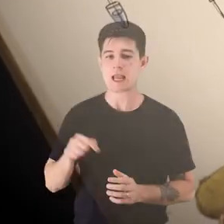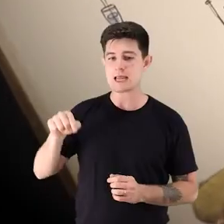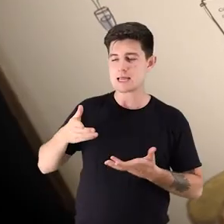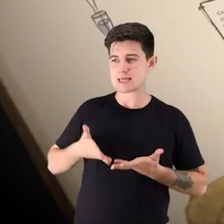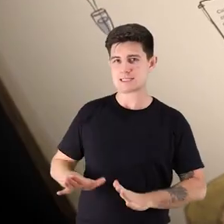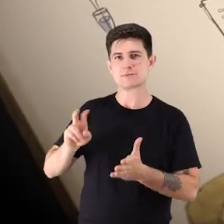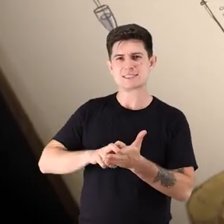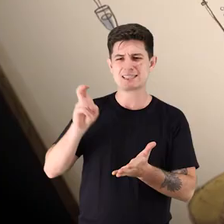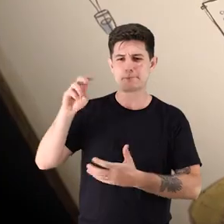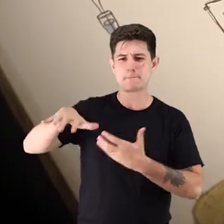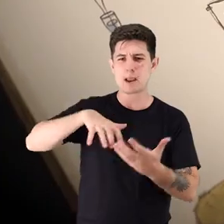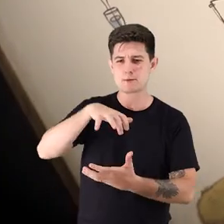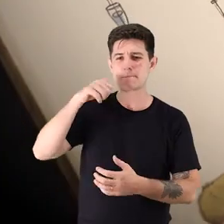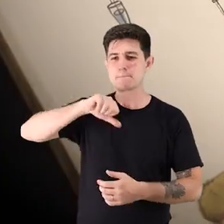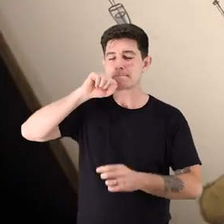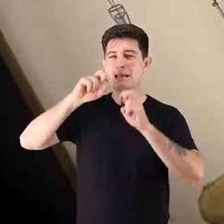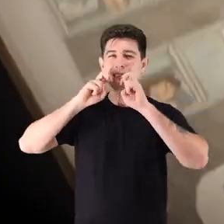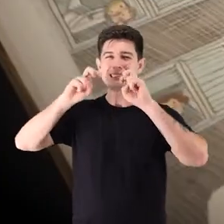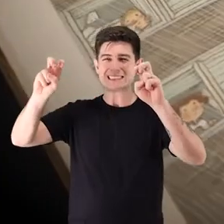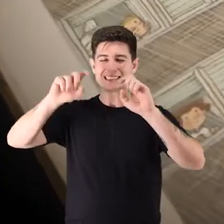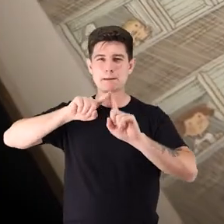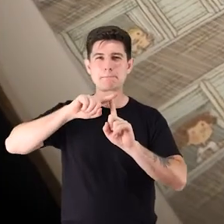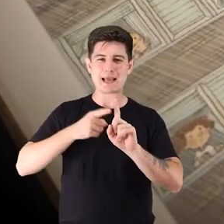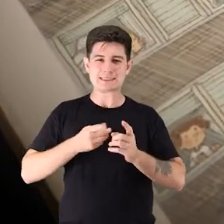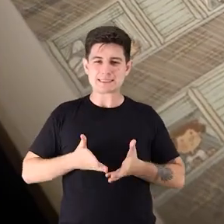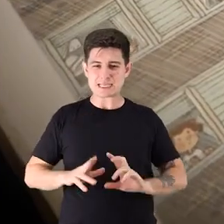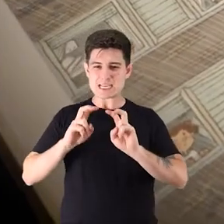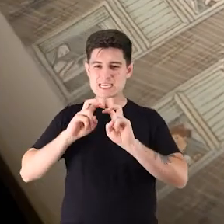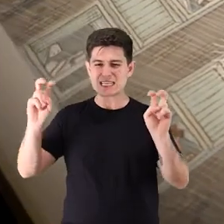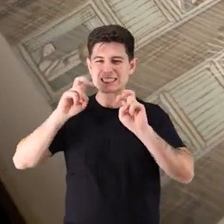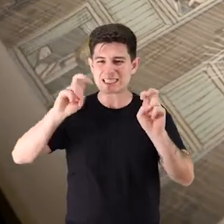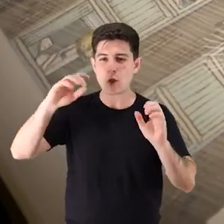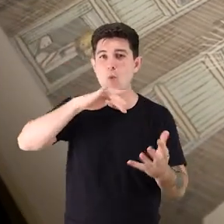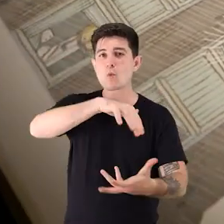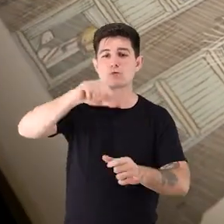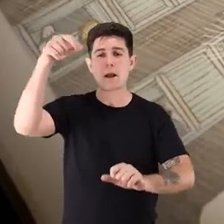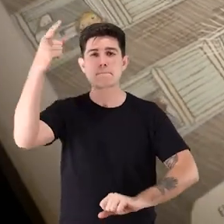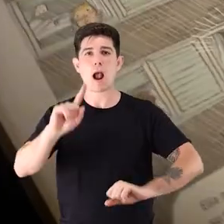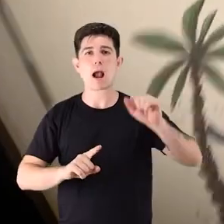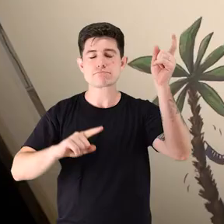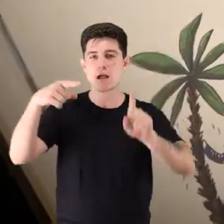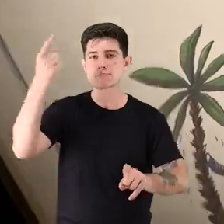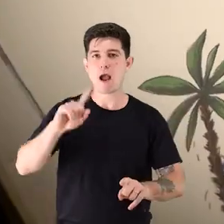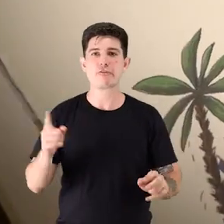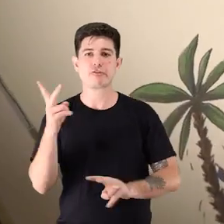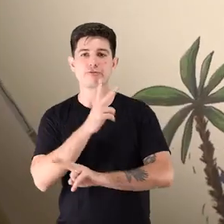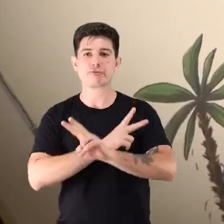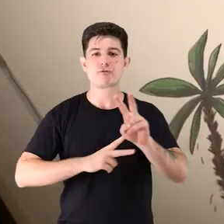Ella nació una mañana de tormenta. Mientras su madre gritaba con dolores del parto, el mundo era